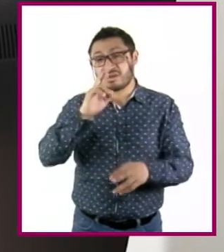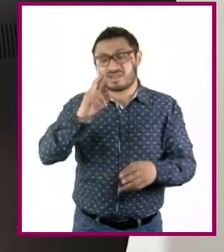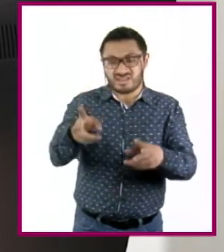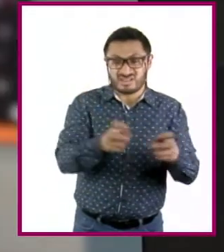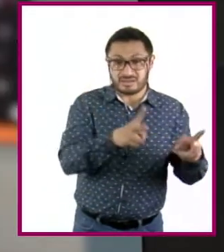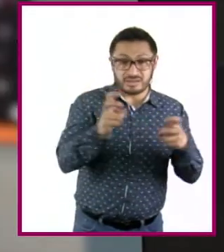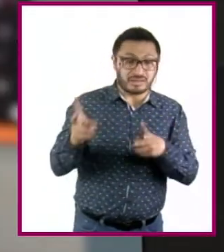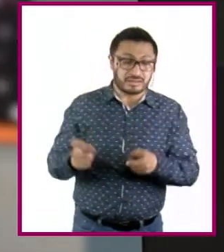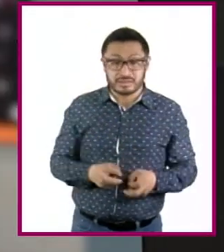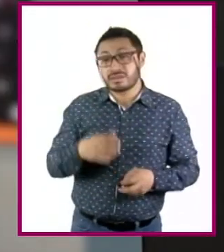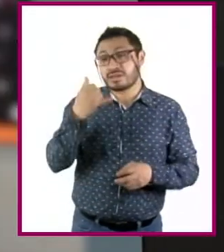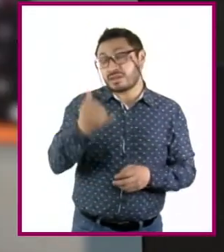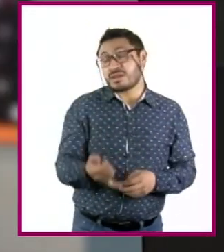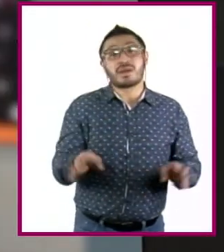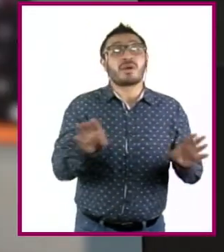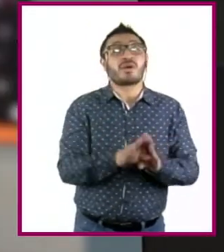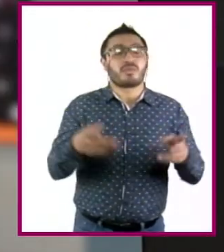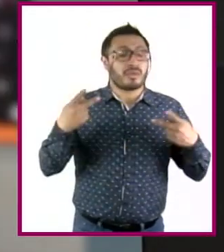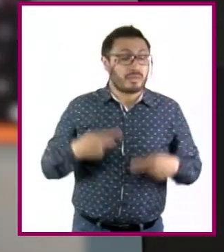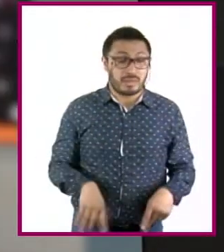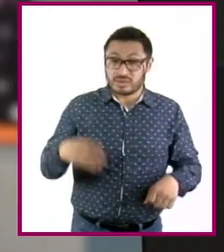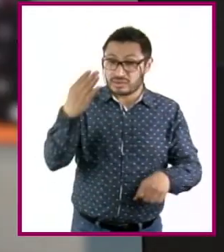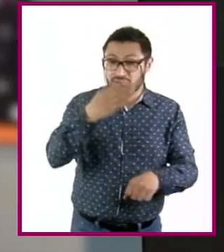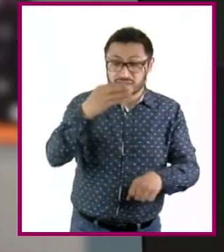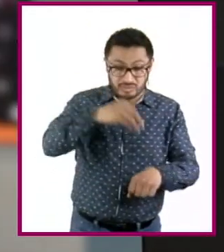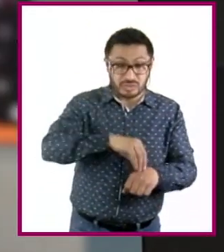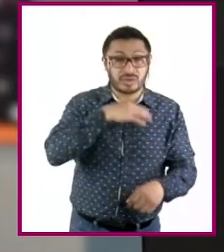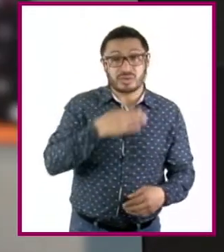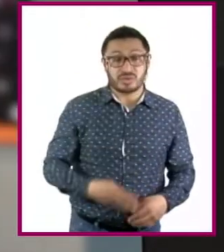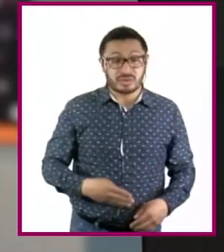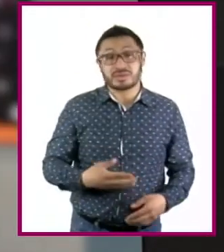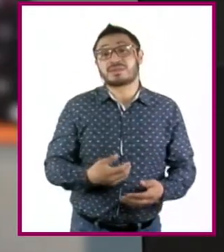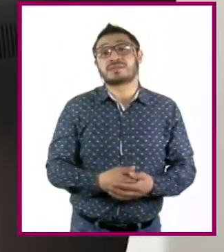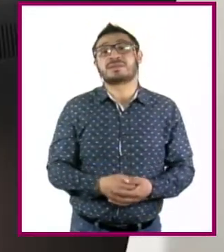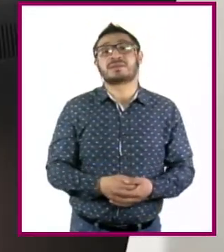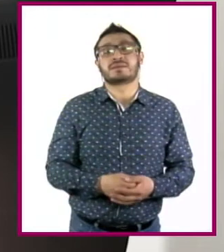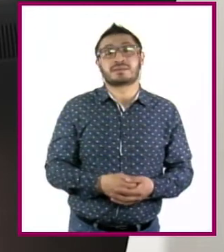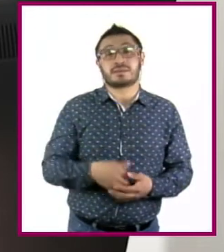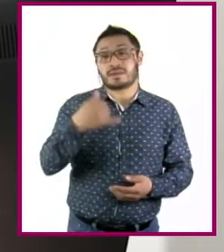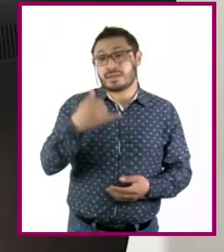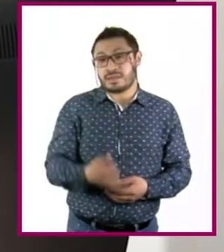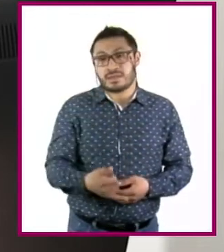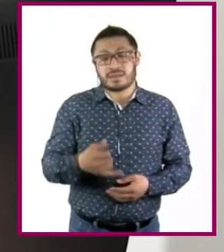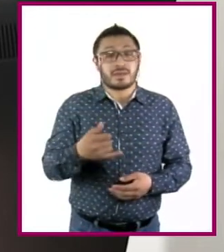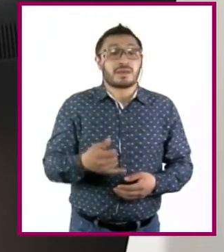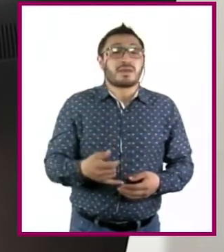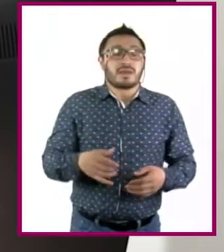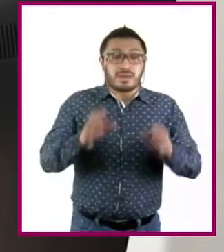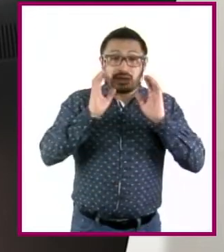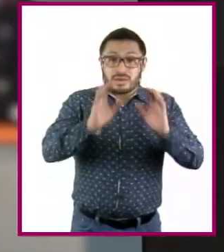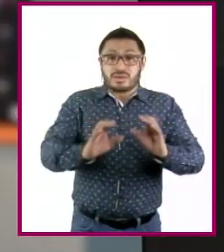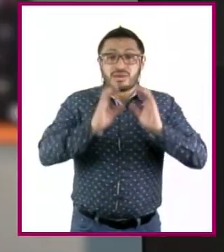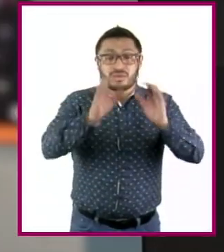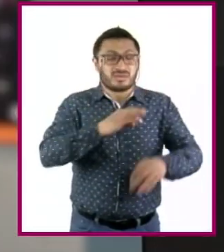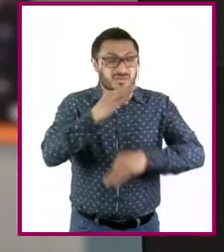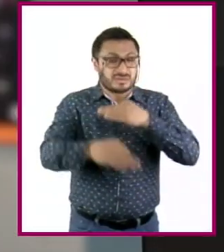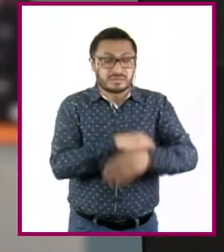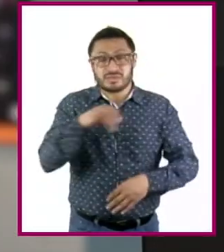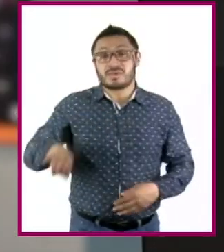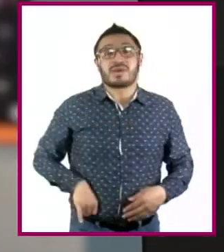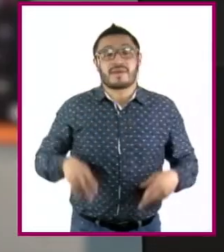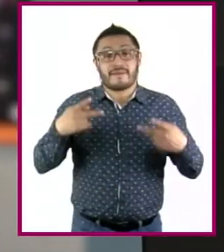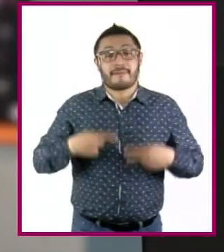quienes imparten justicia, sin trasladar esa función a algo que no sea humano y que no pueda ni siquiera comprender lo que es serlo.